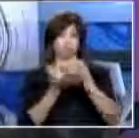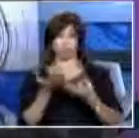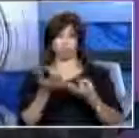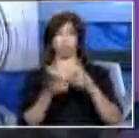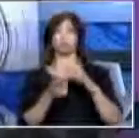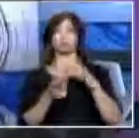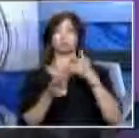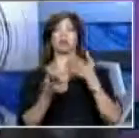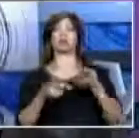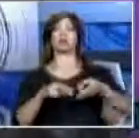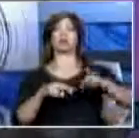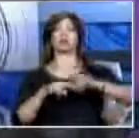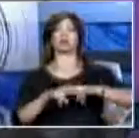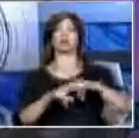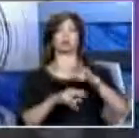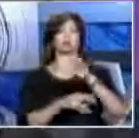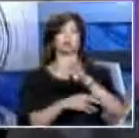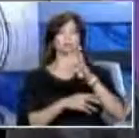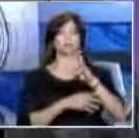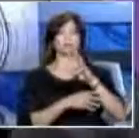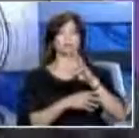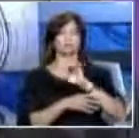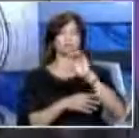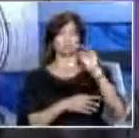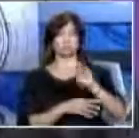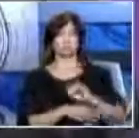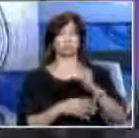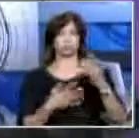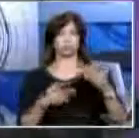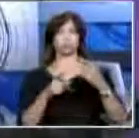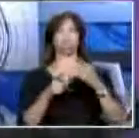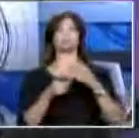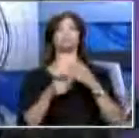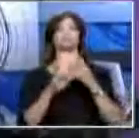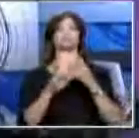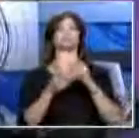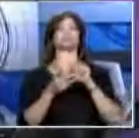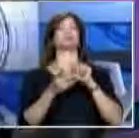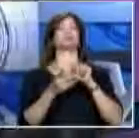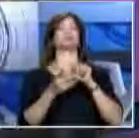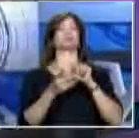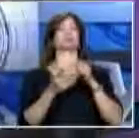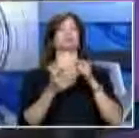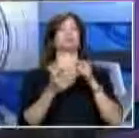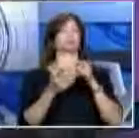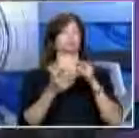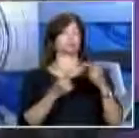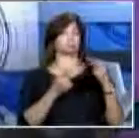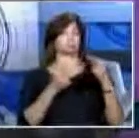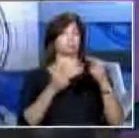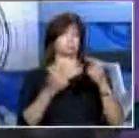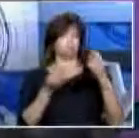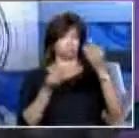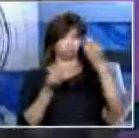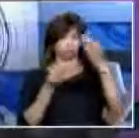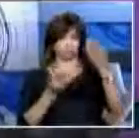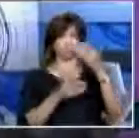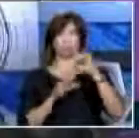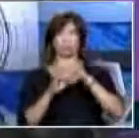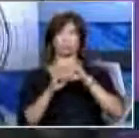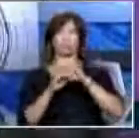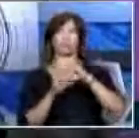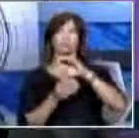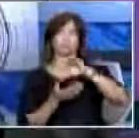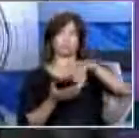móviles creció en un 600 por ciento según estadísticas que ha estado dando a conocer el banco